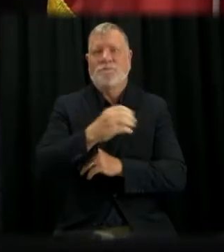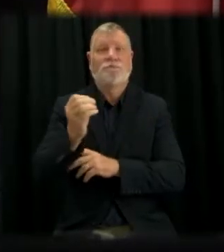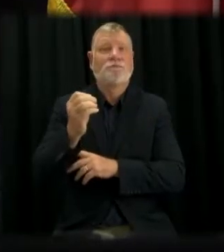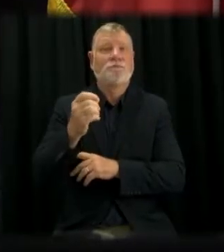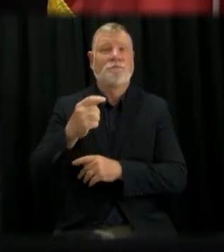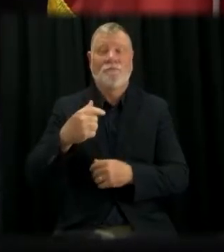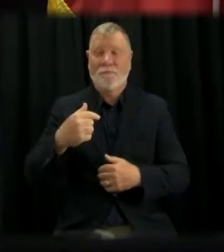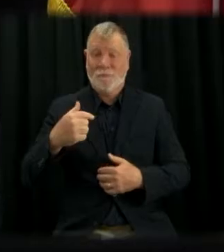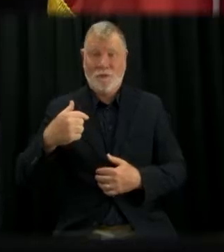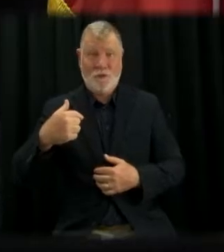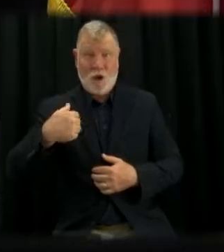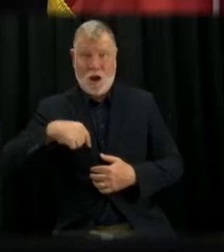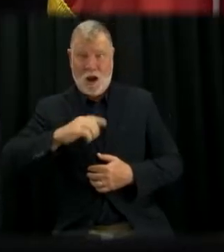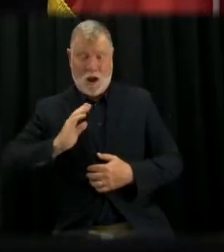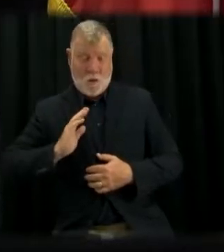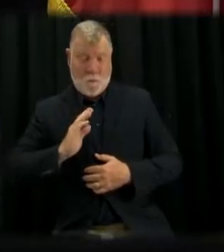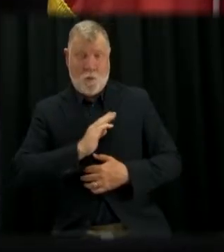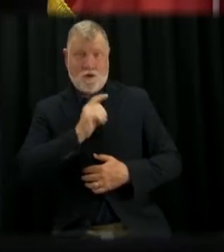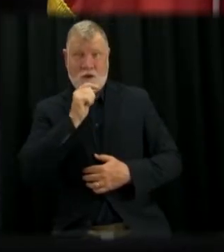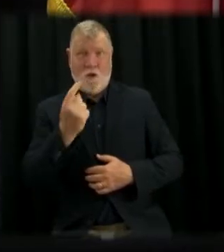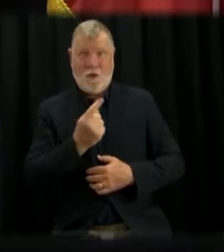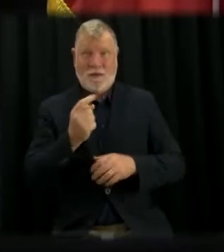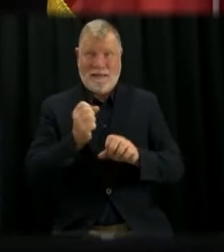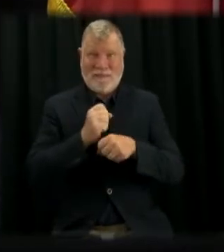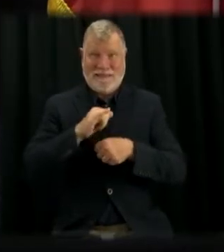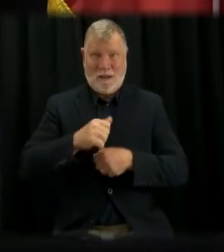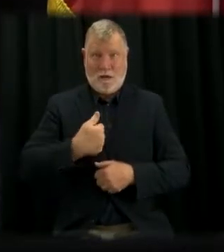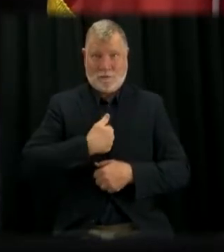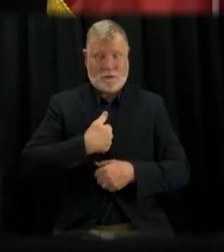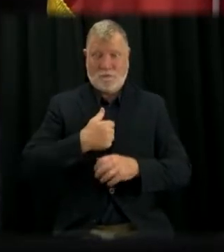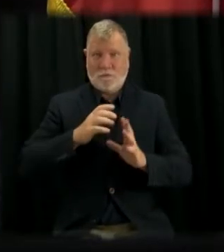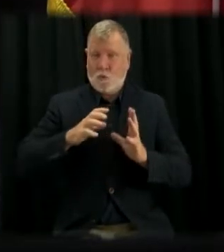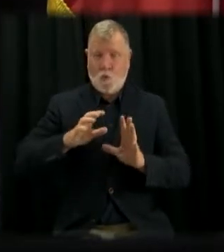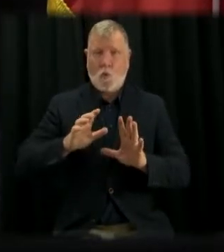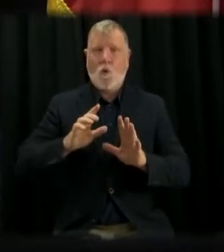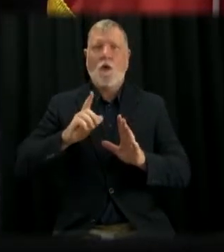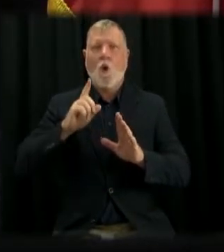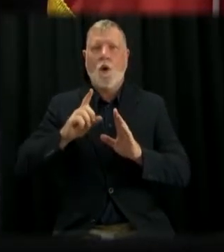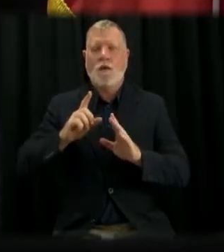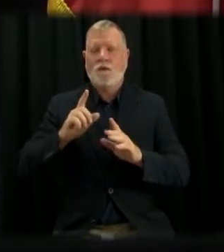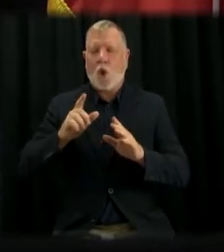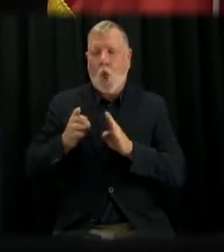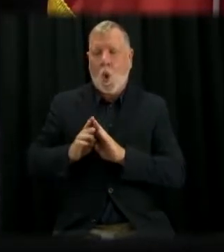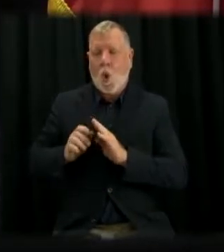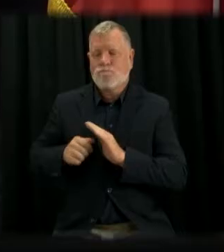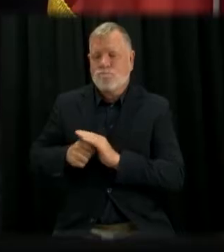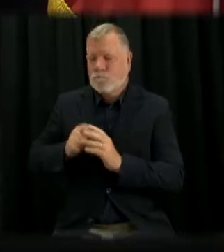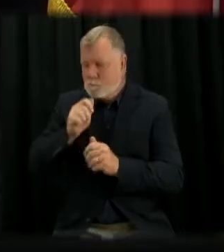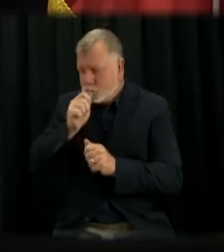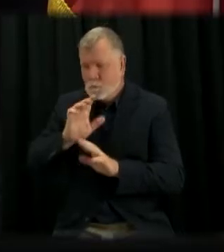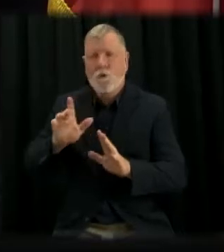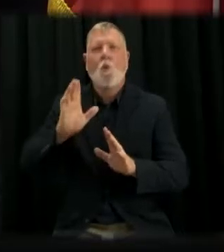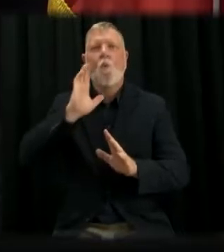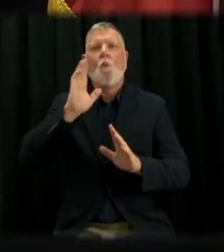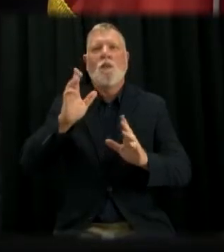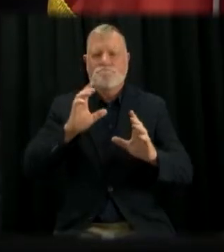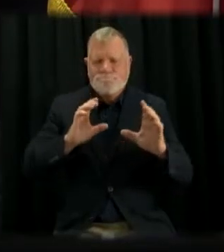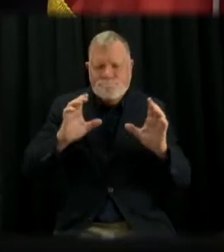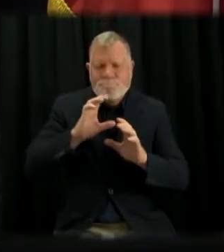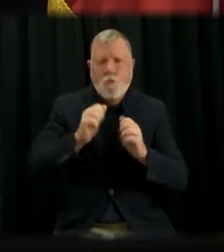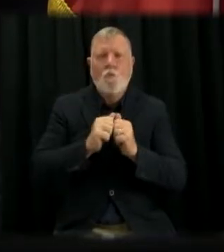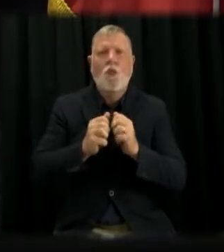no es una cosa que la Junta hace solo en puertas cerradas, por el contrario, requiere